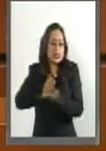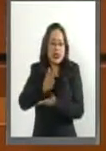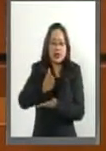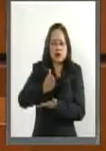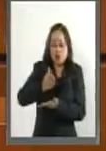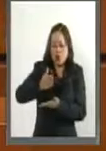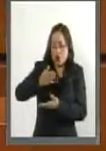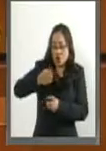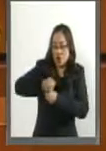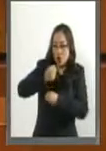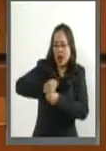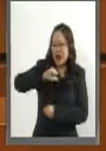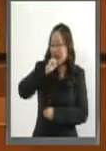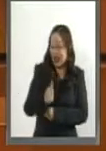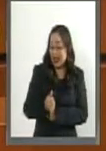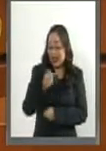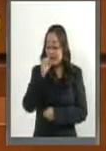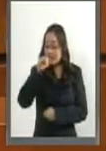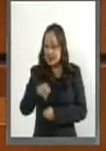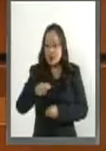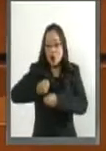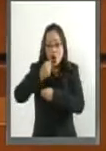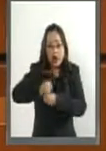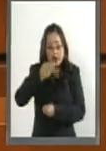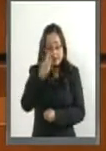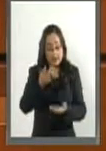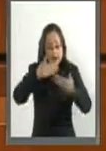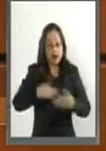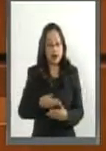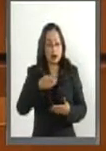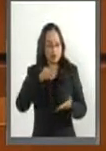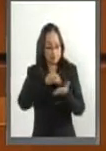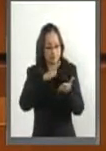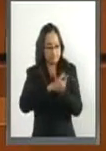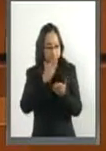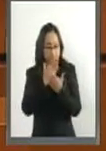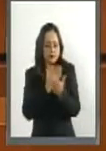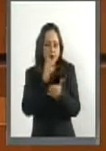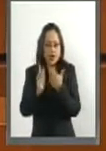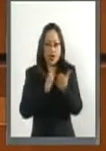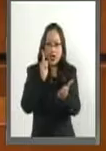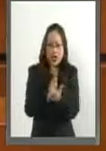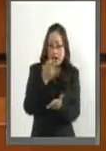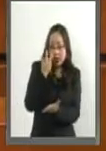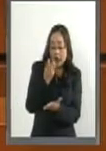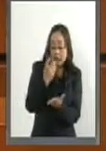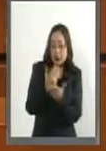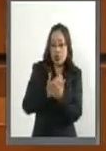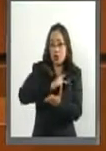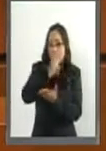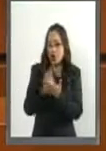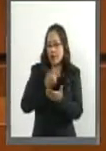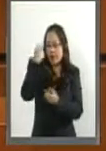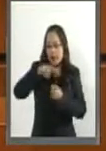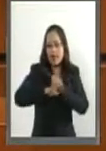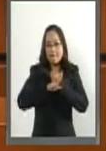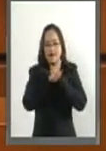Violencia, se definió de manera muy importante en esta ley las políticas para